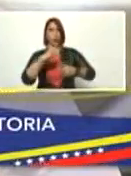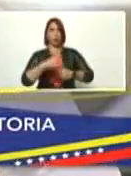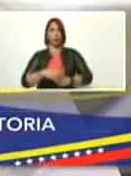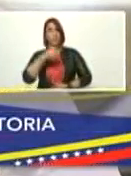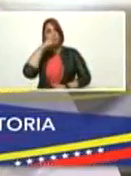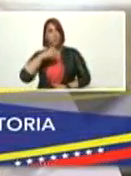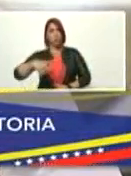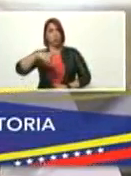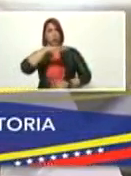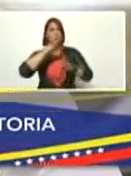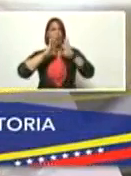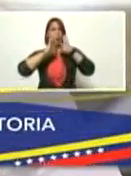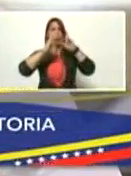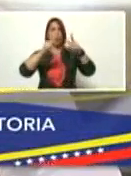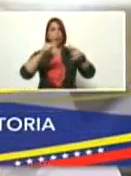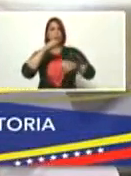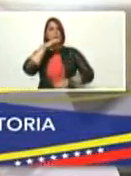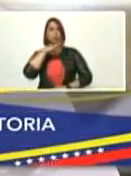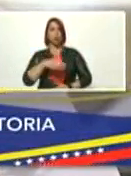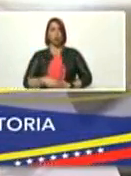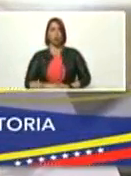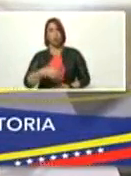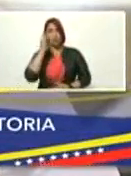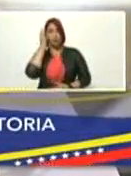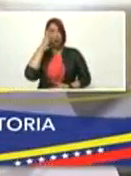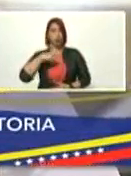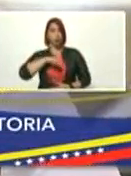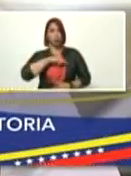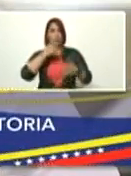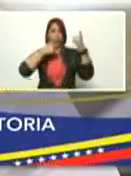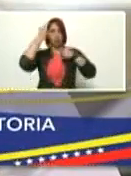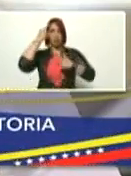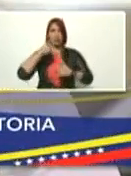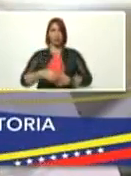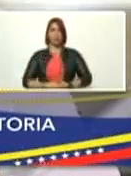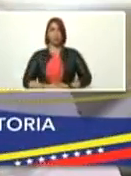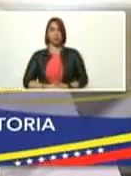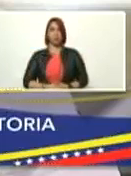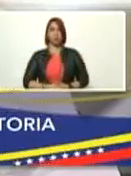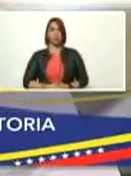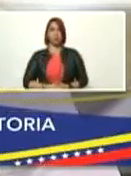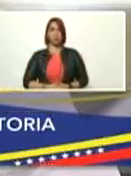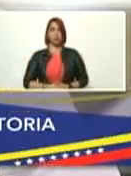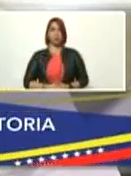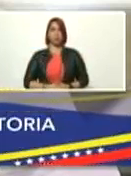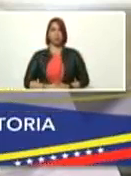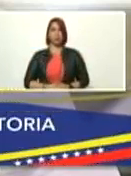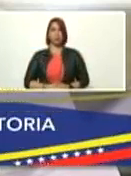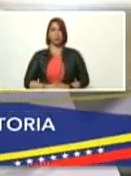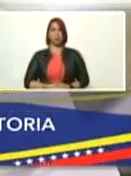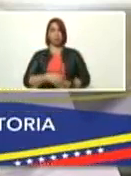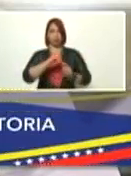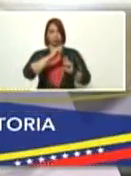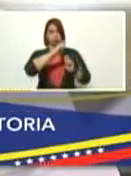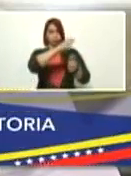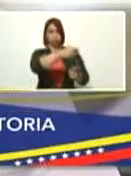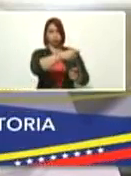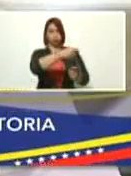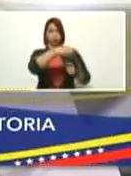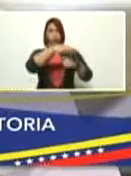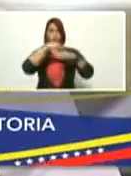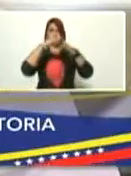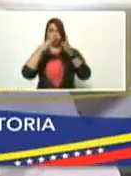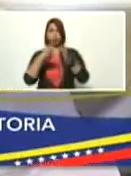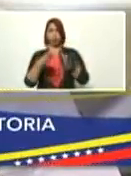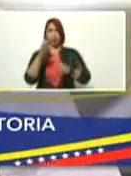Pueblo Cuenta Su Historia, creado por nuestro comandante Chávez, y encargo al